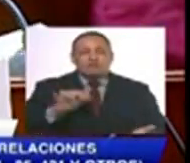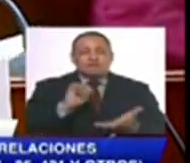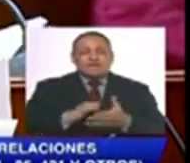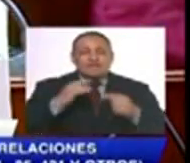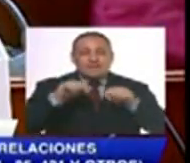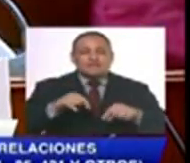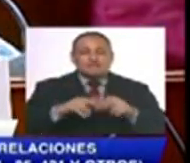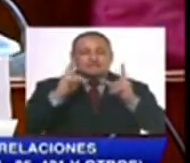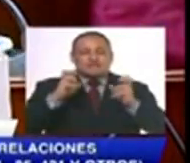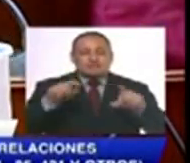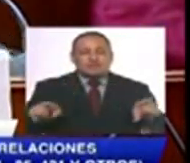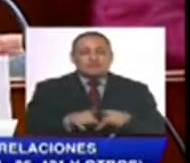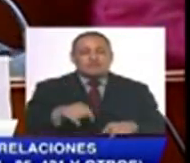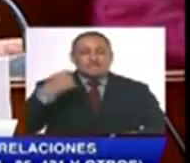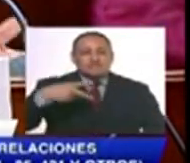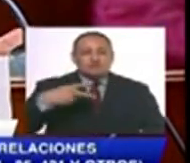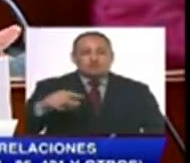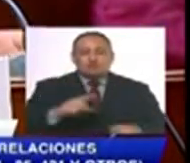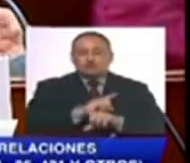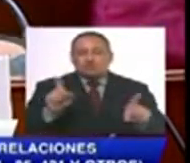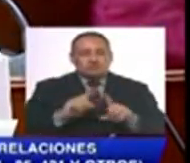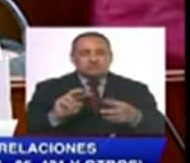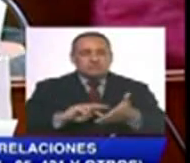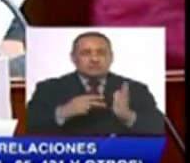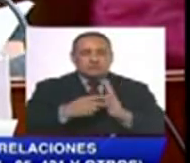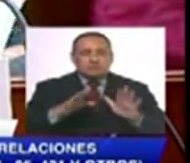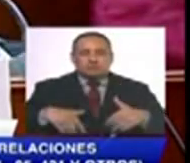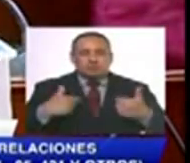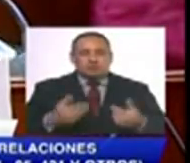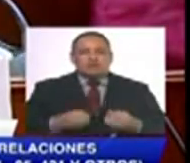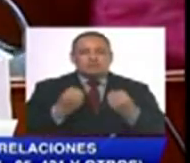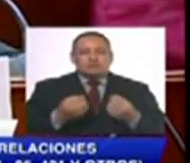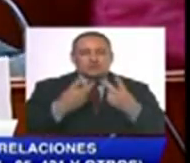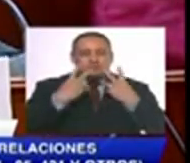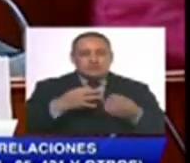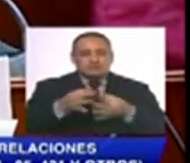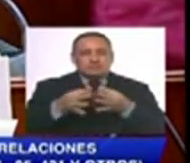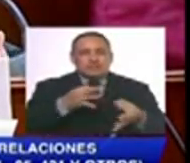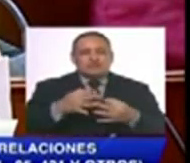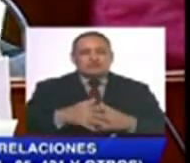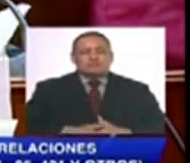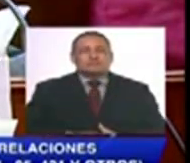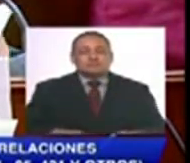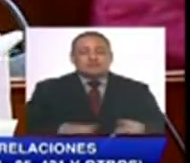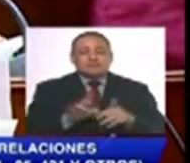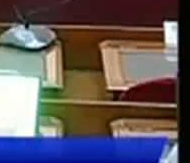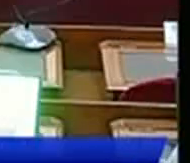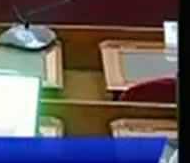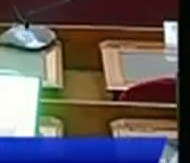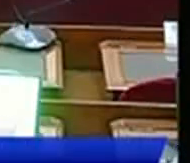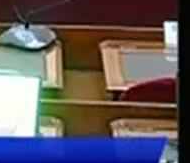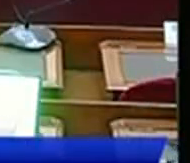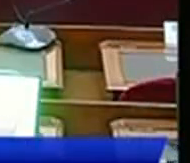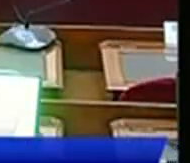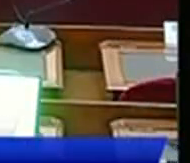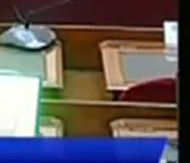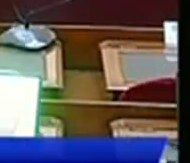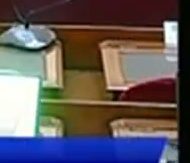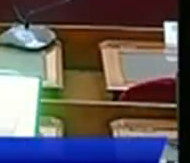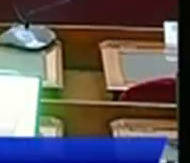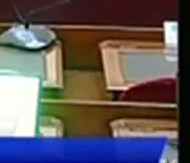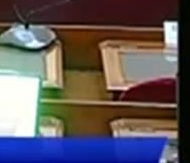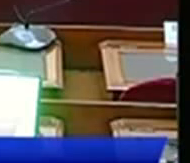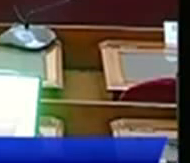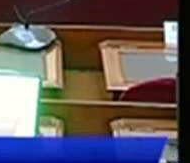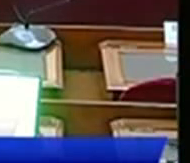dice la congresista Ruth Luque, que esto también debería aplicarse en todo caso para todos los proyectos y no haber